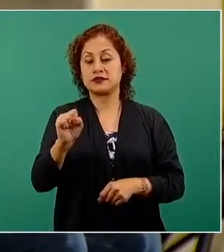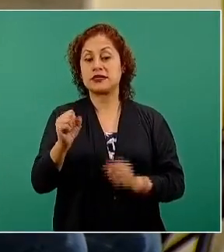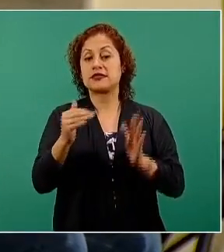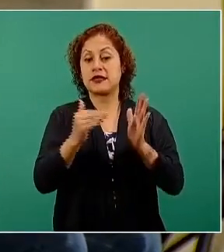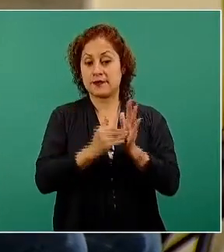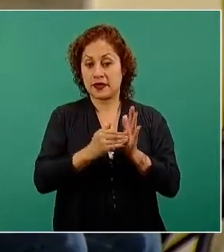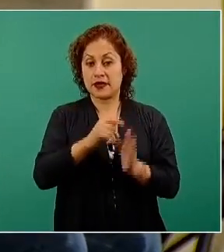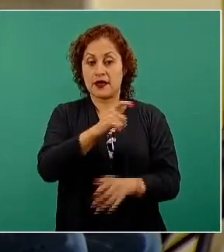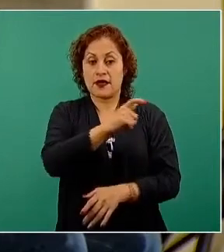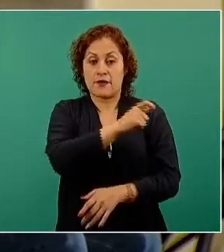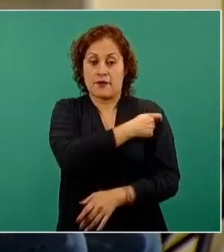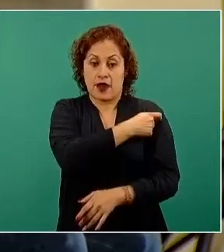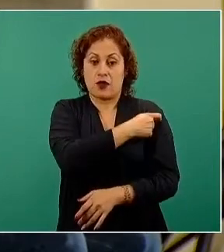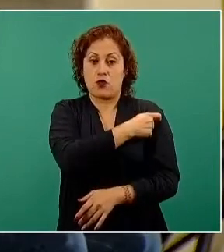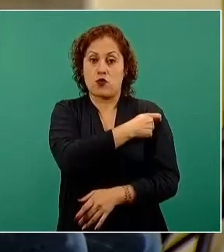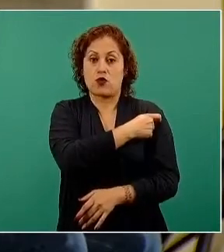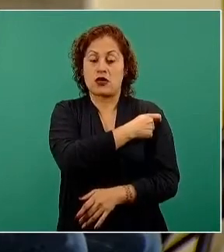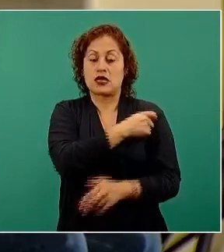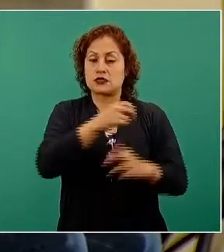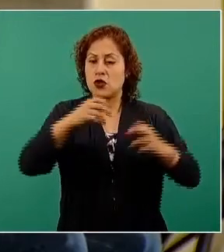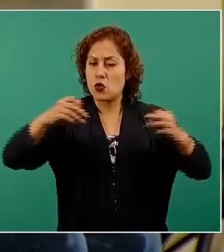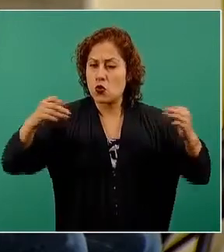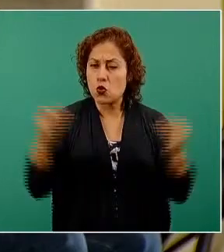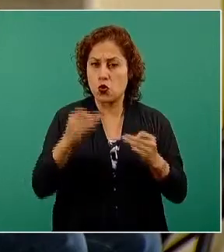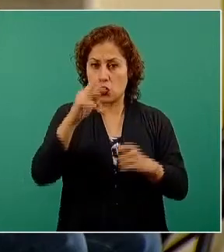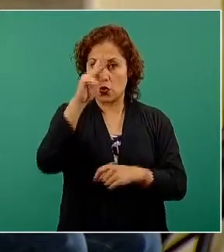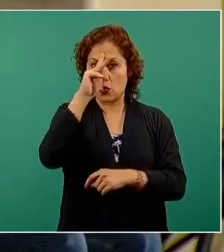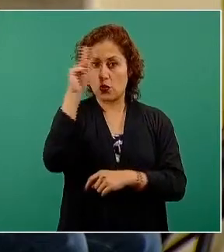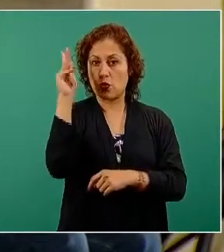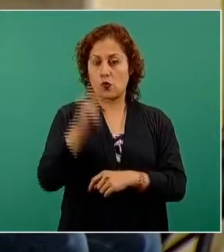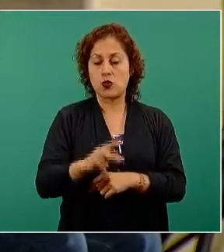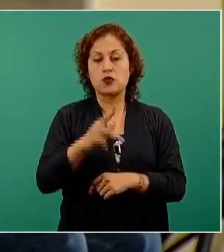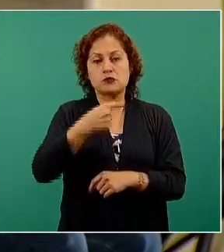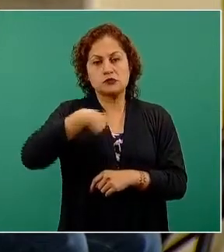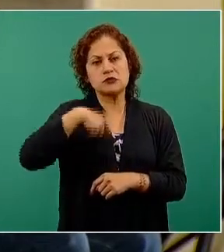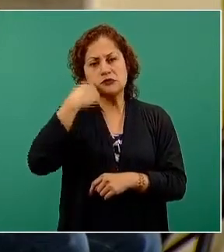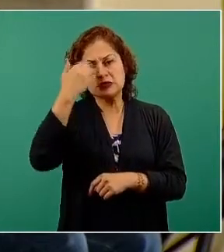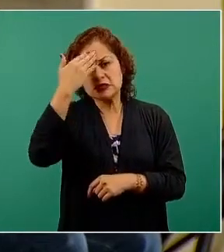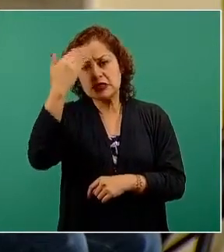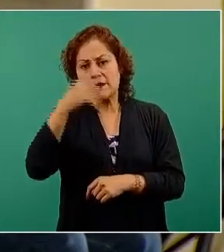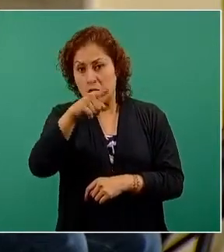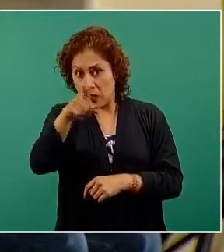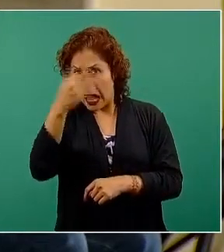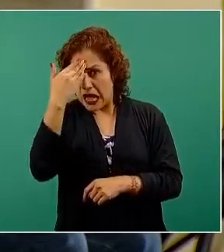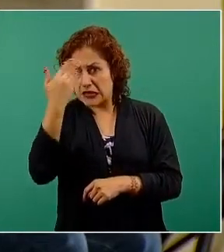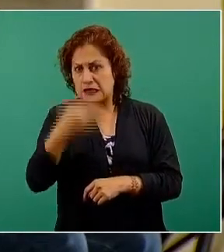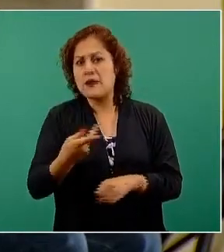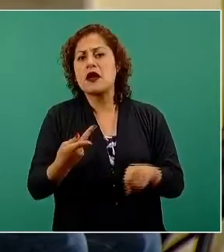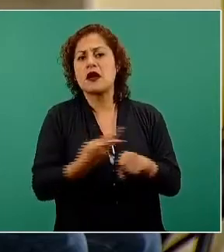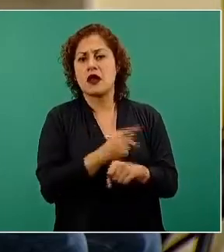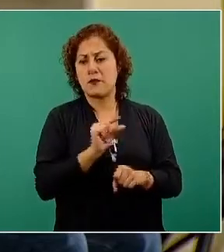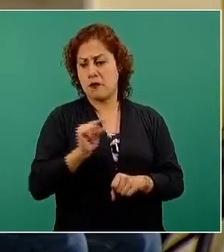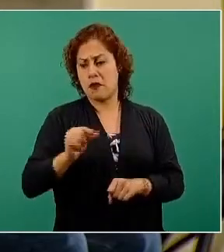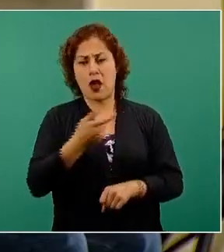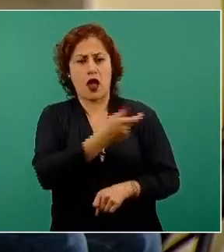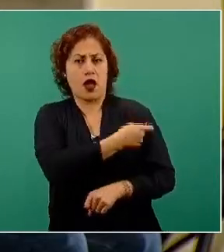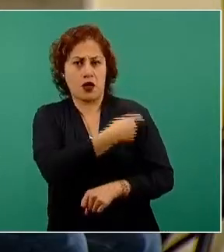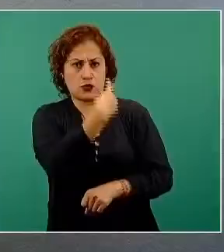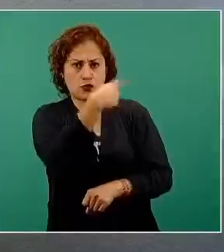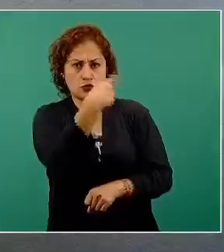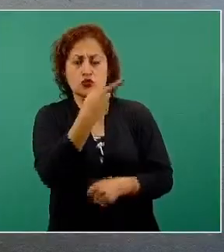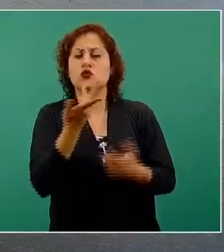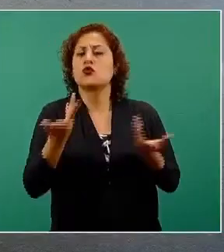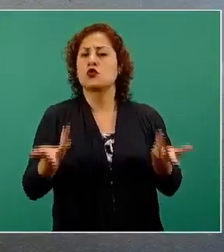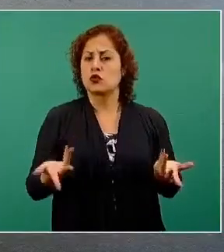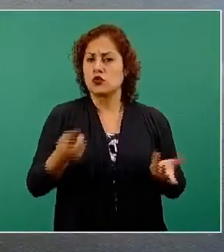la recomendada. Quisiéramos saber qué fue lo que se les notificó a ustedes al respecto de estas vacunas y qué es lo que se sabe